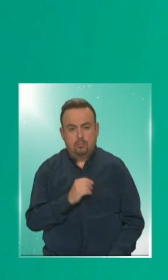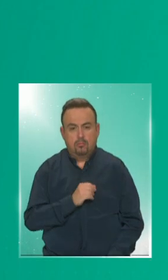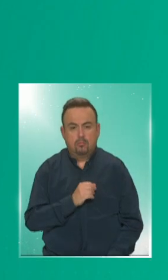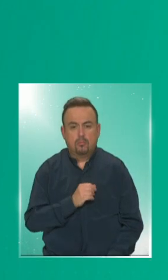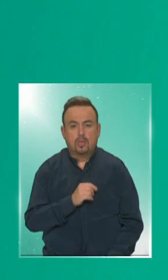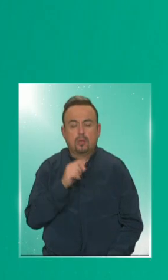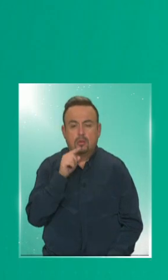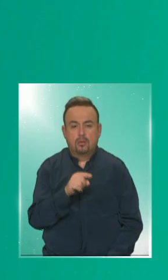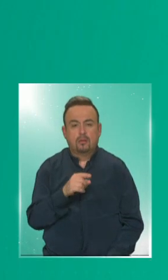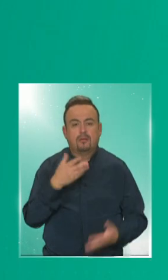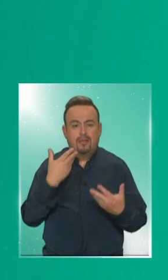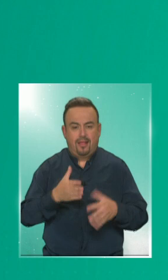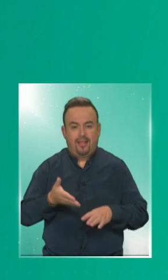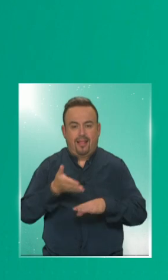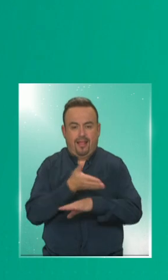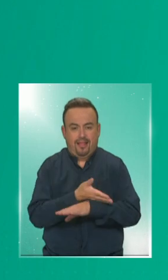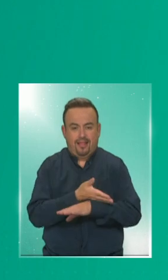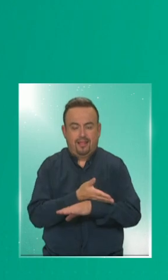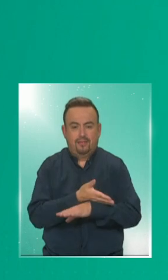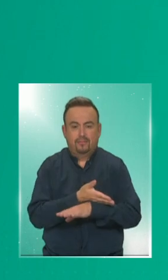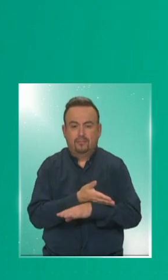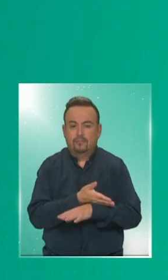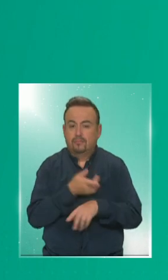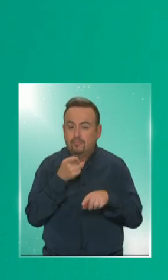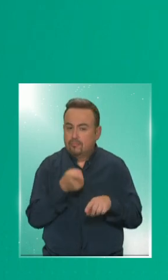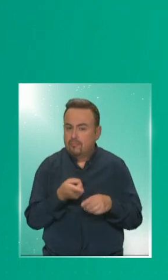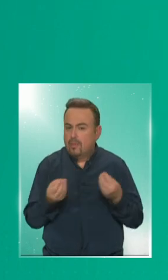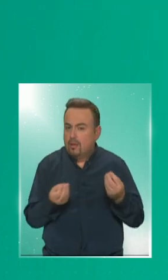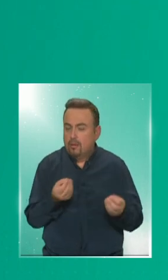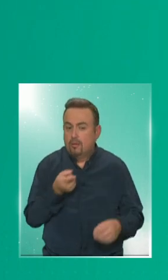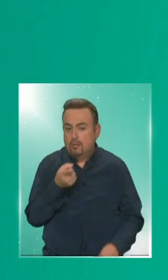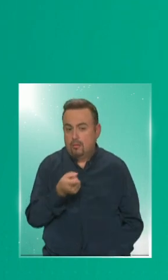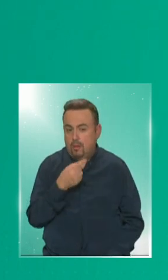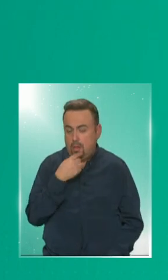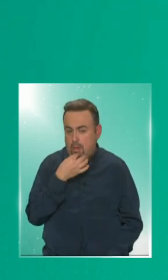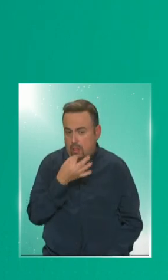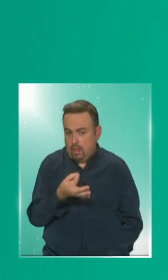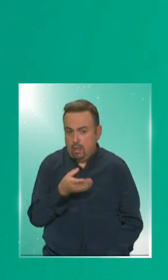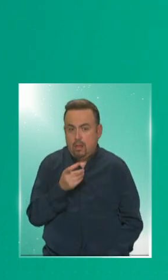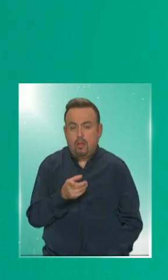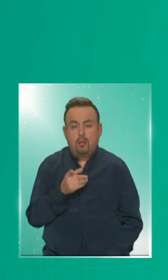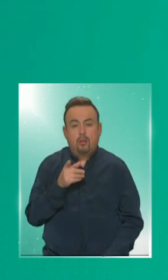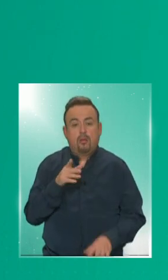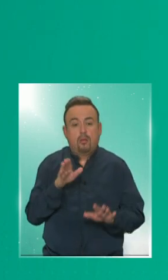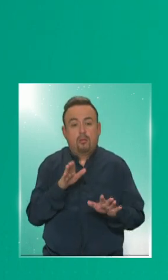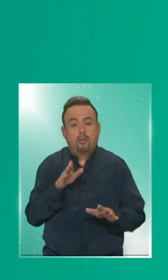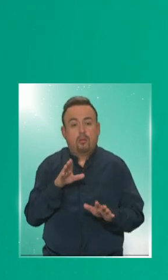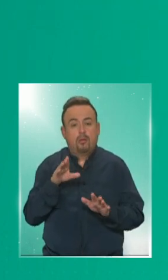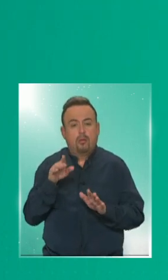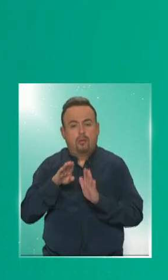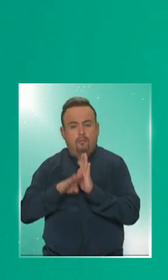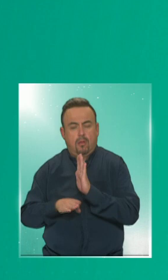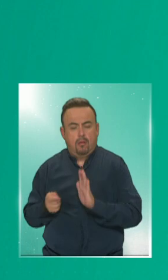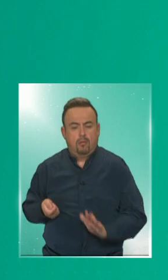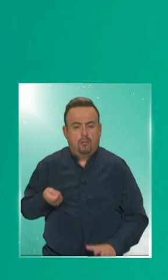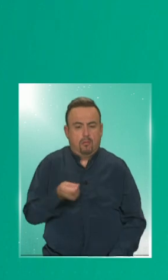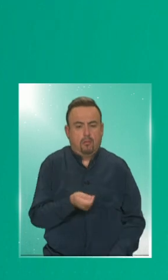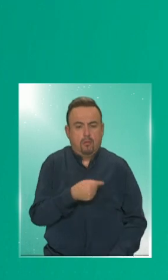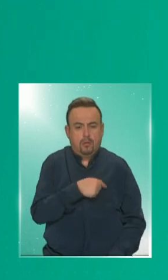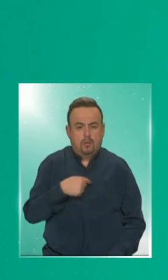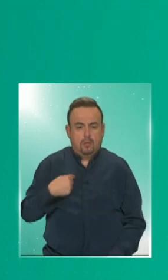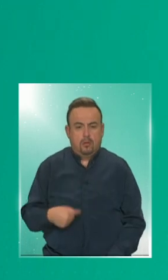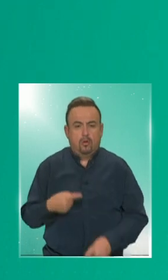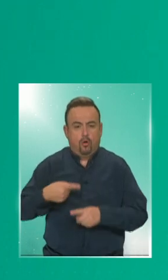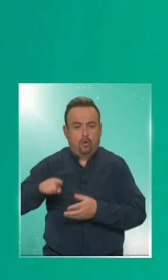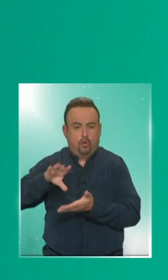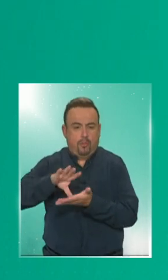de lo que se había hecho hasta ahora esto según indicó trump imitando los supuestos bajos montos aportados por